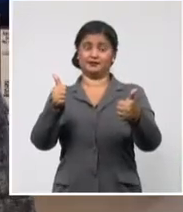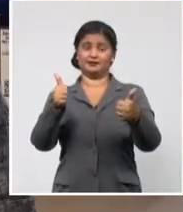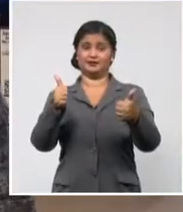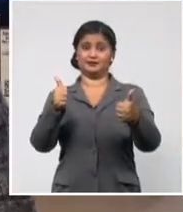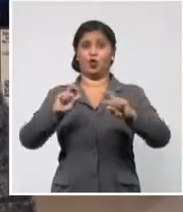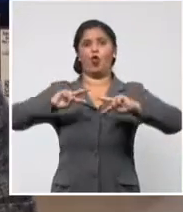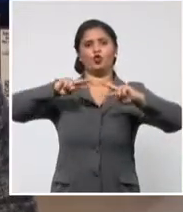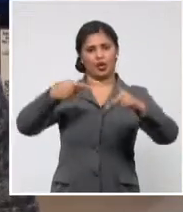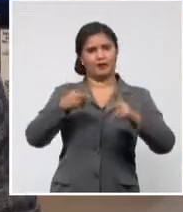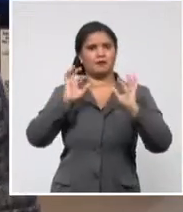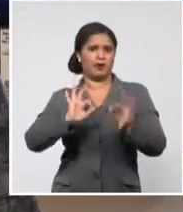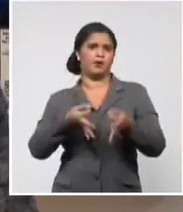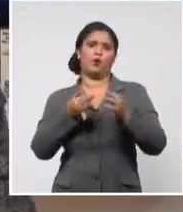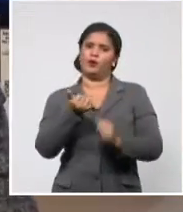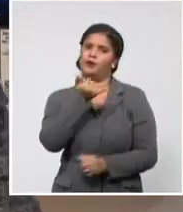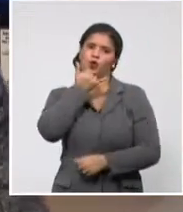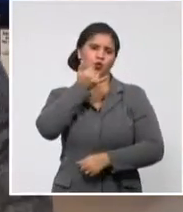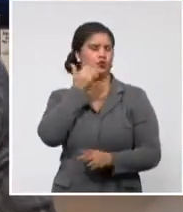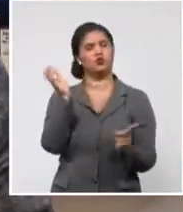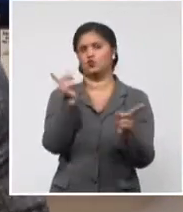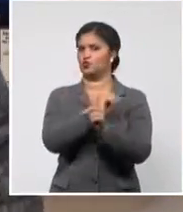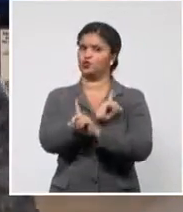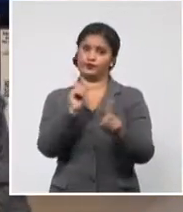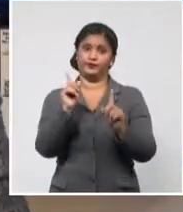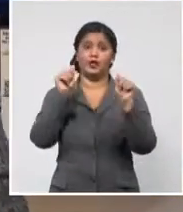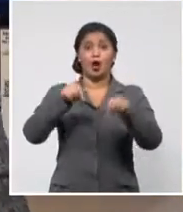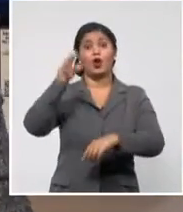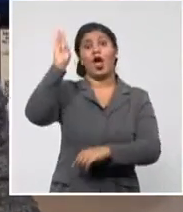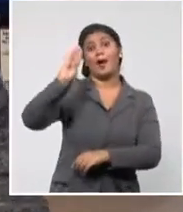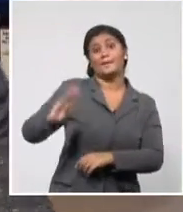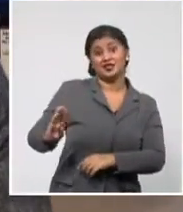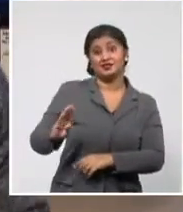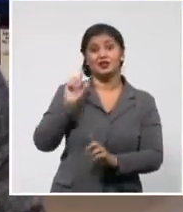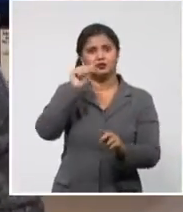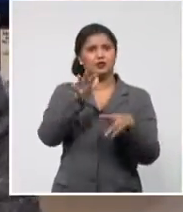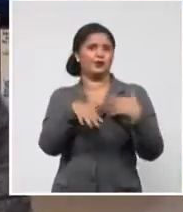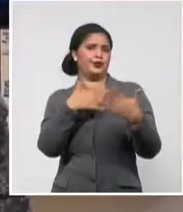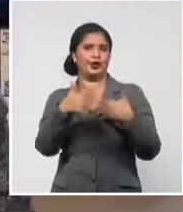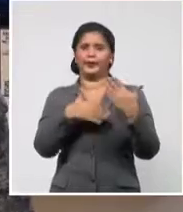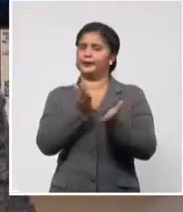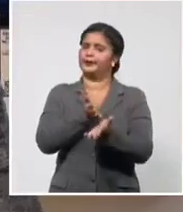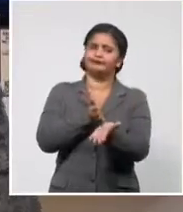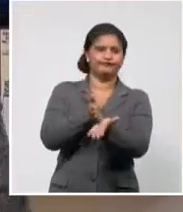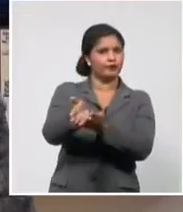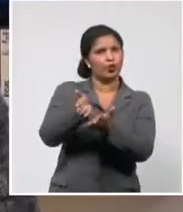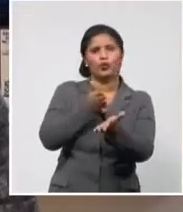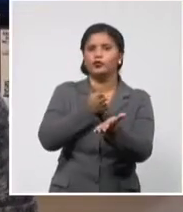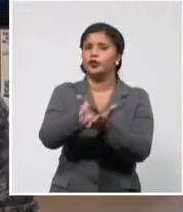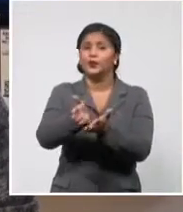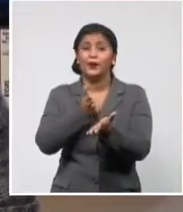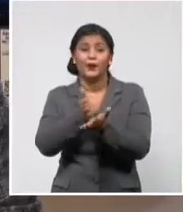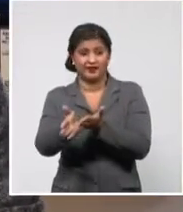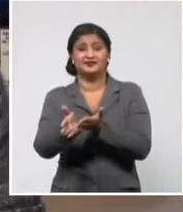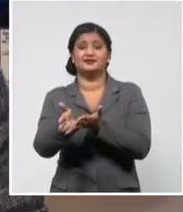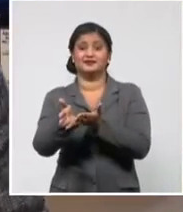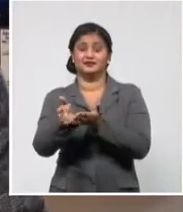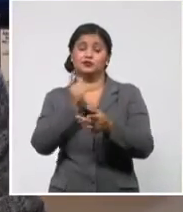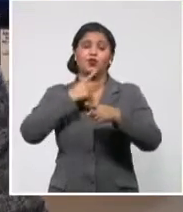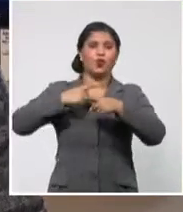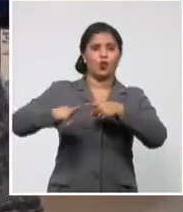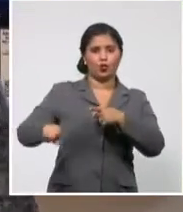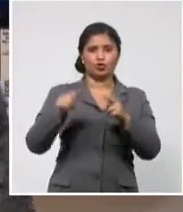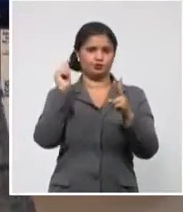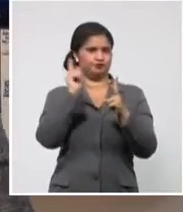sucede en Brasil con el PT, un PT que está reconectando con sus bases, que está reorganizándose. También está el desafío